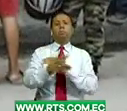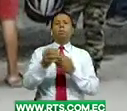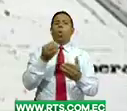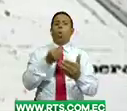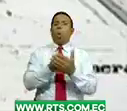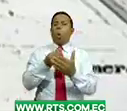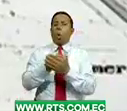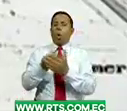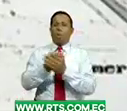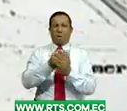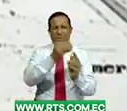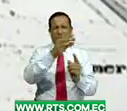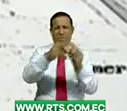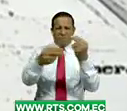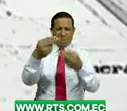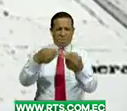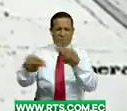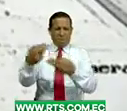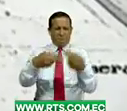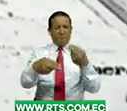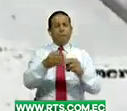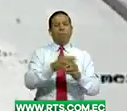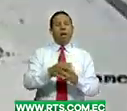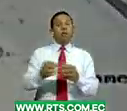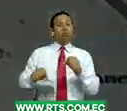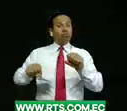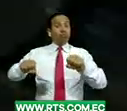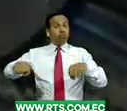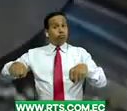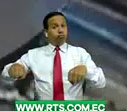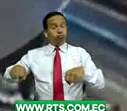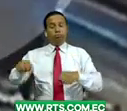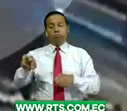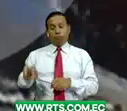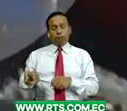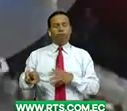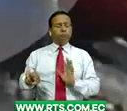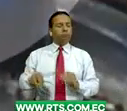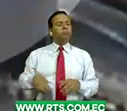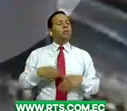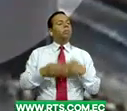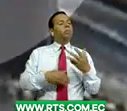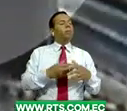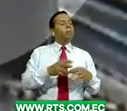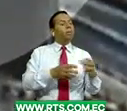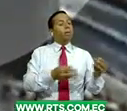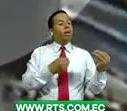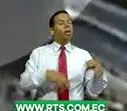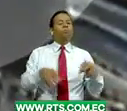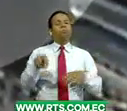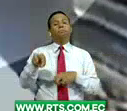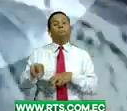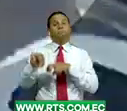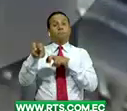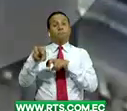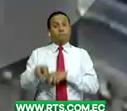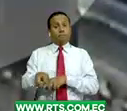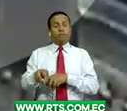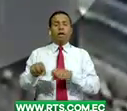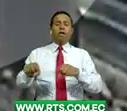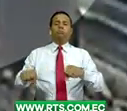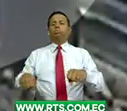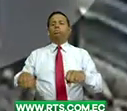sector. Parquearon la moto en los exteriores y continuaron. Al otro lado de la avenida Abdón Calderón se observa la presencia de